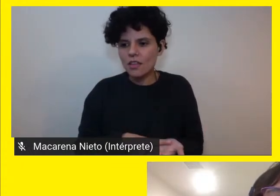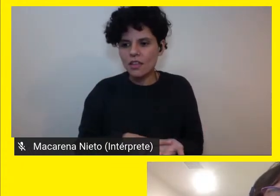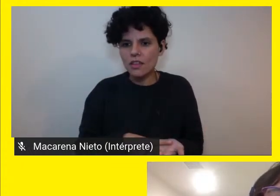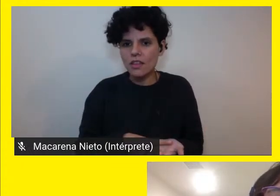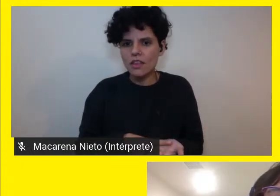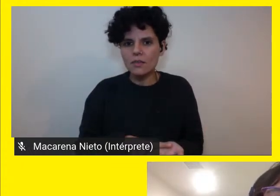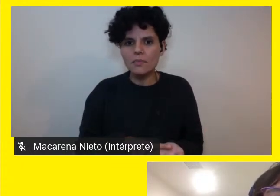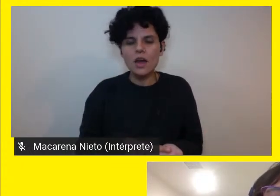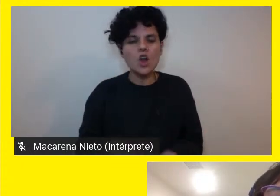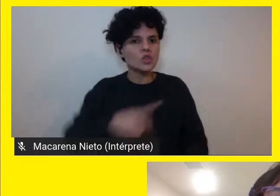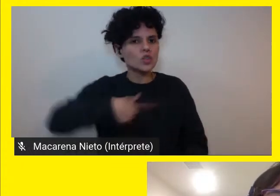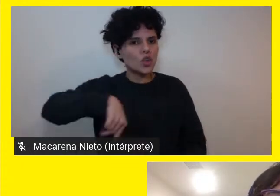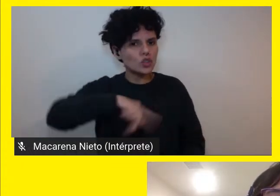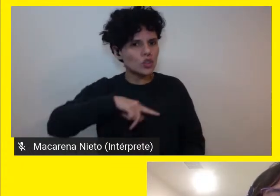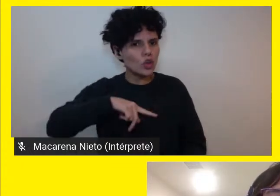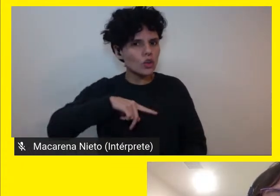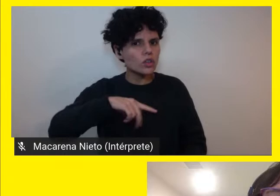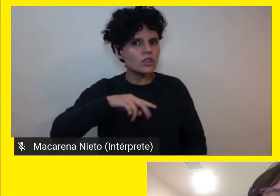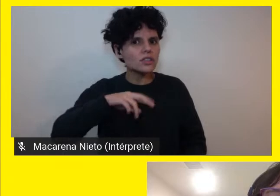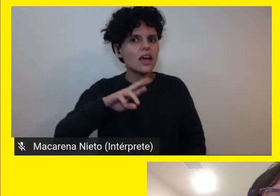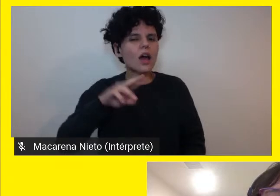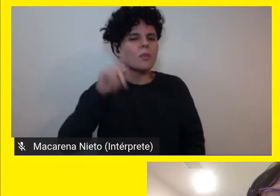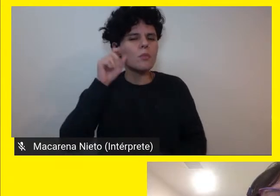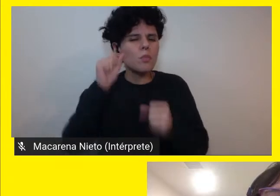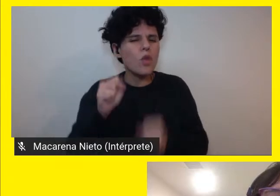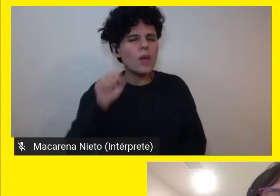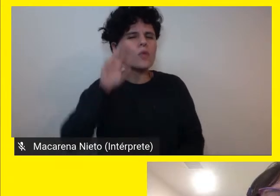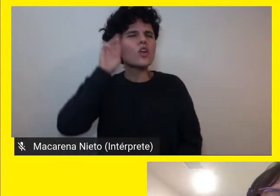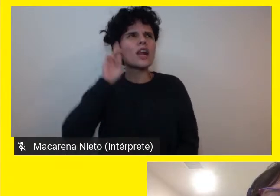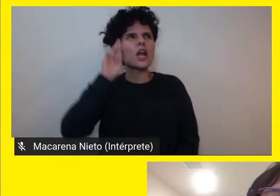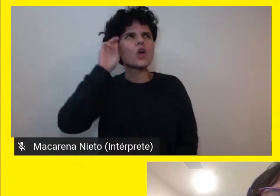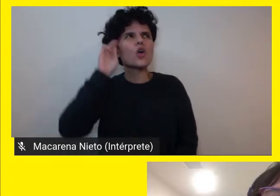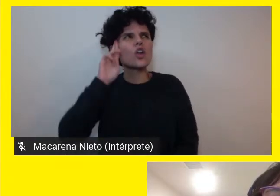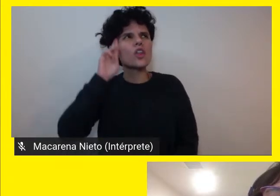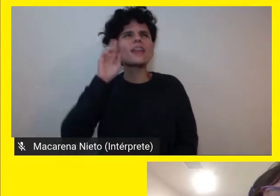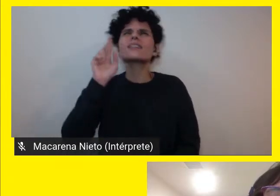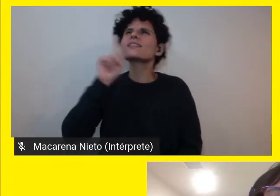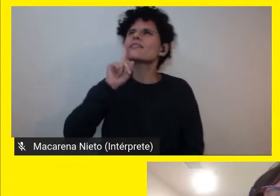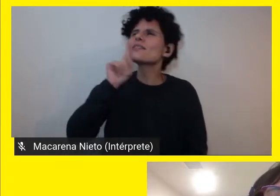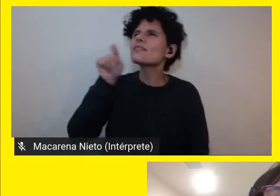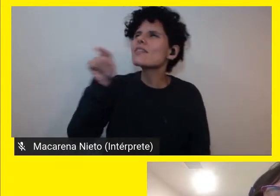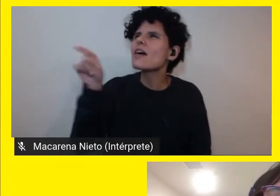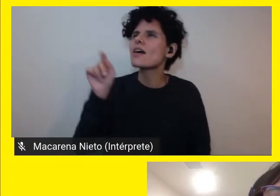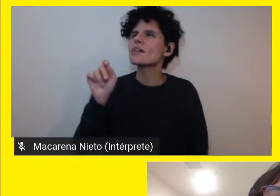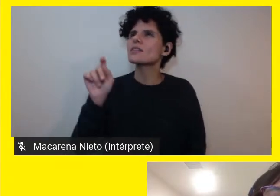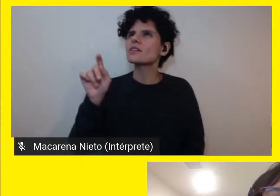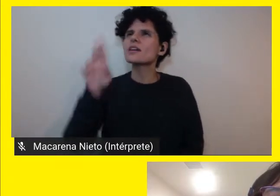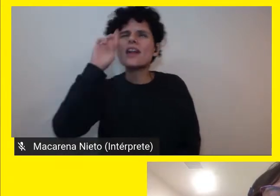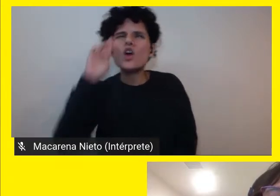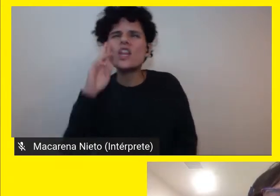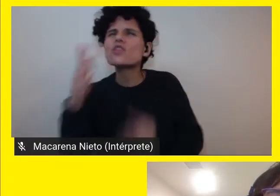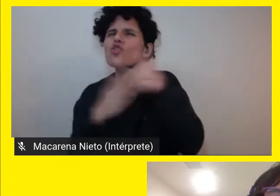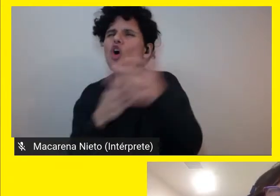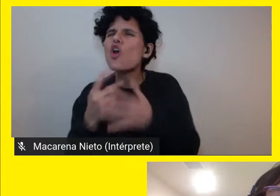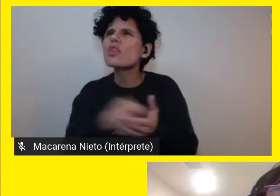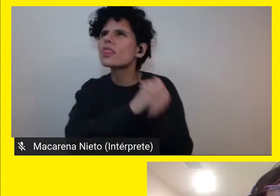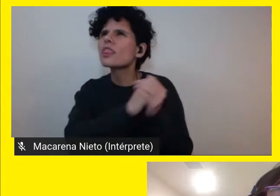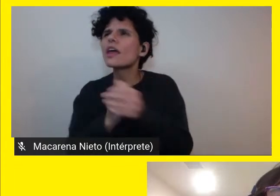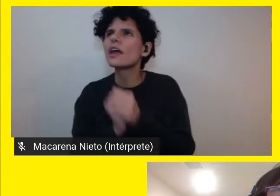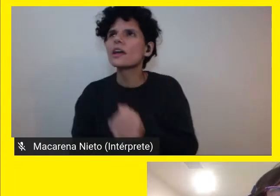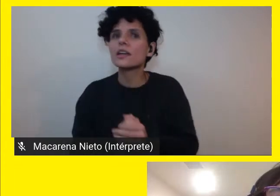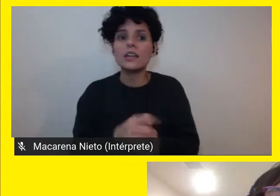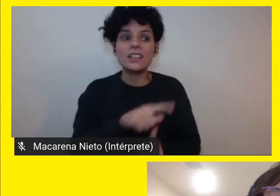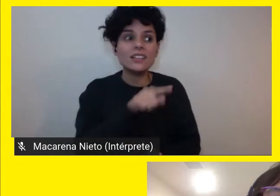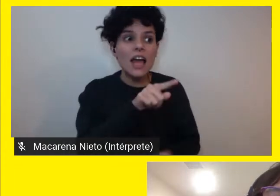recordemos quiénes, recordemos dónde, y esperan a que nos volvamos completamente viejos, gagá, y ojalá nos muramos,